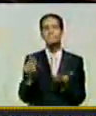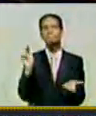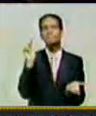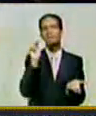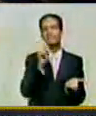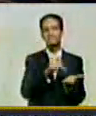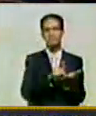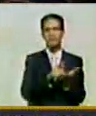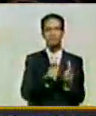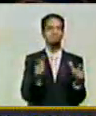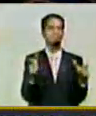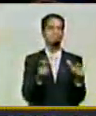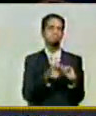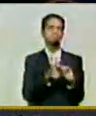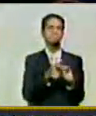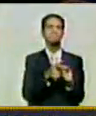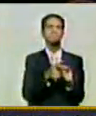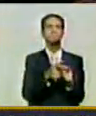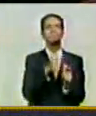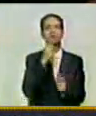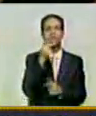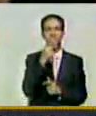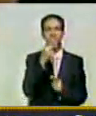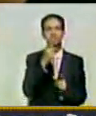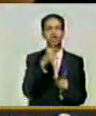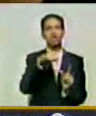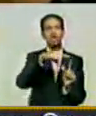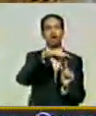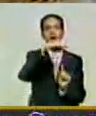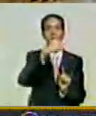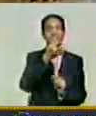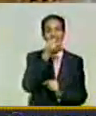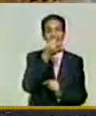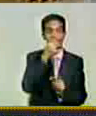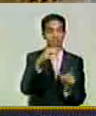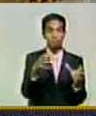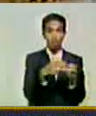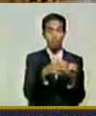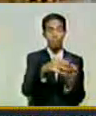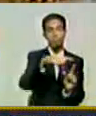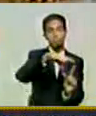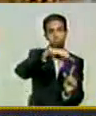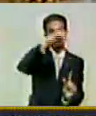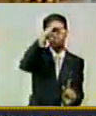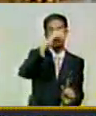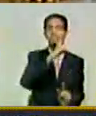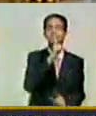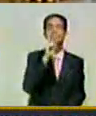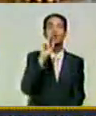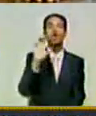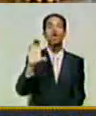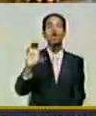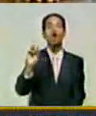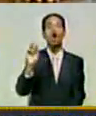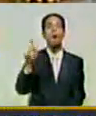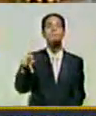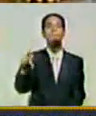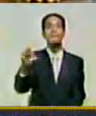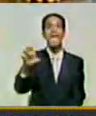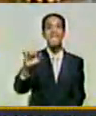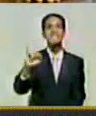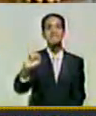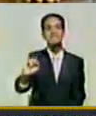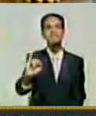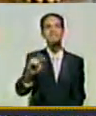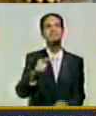COPEI, Pedro Pablo Fernández, también los gobernadores, como también agradecida la presidenta de la Asamblea Nacional Constituyente, Delcy Rodríguez, su presencia, Ramón